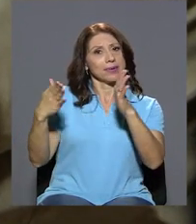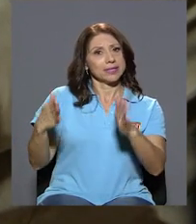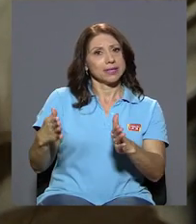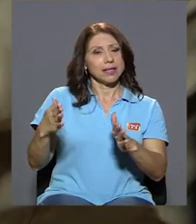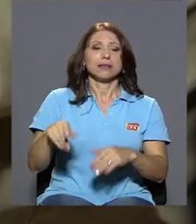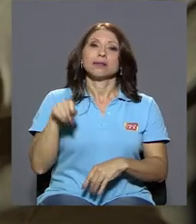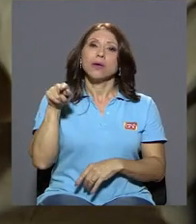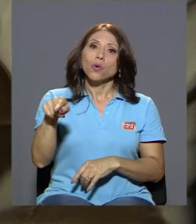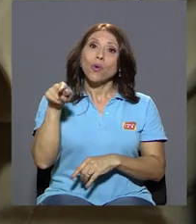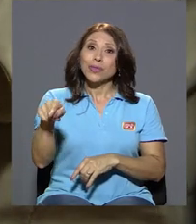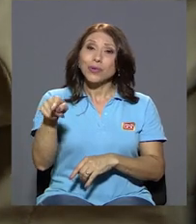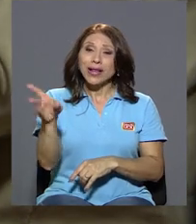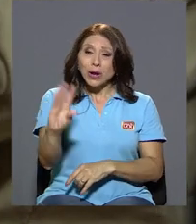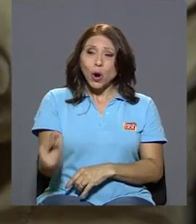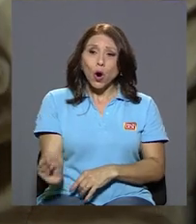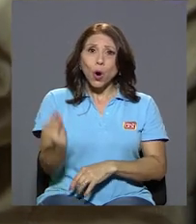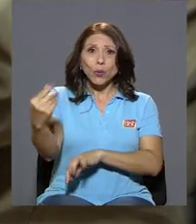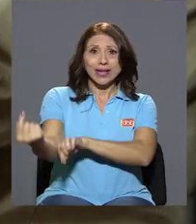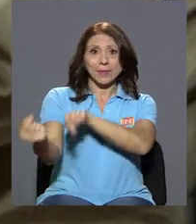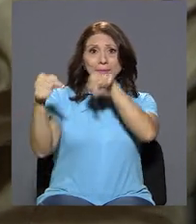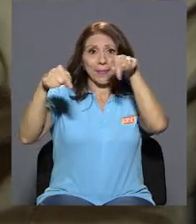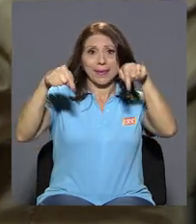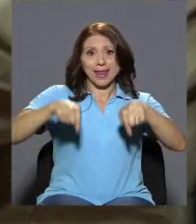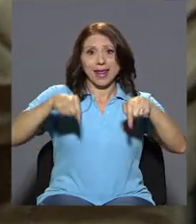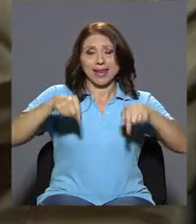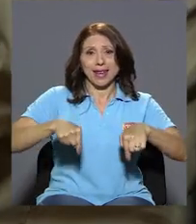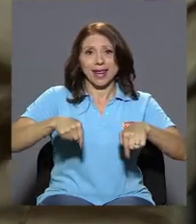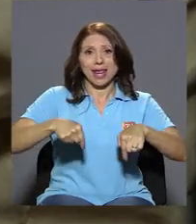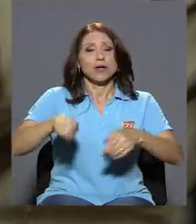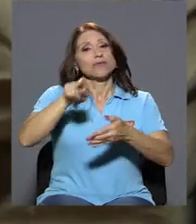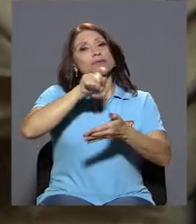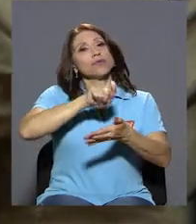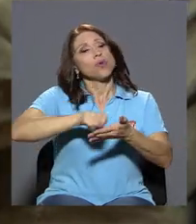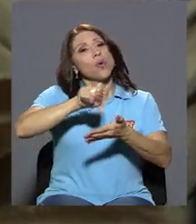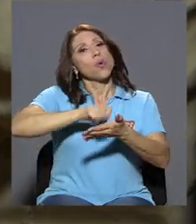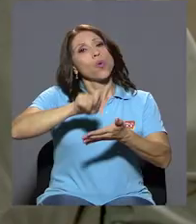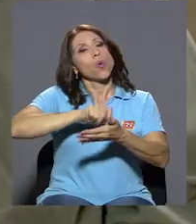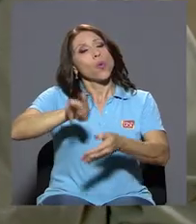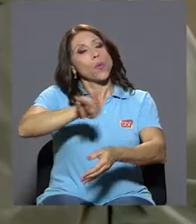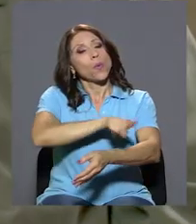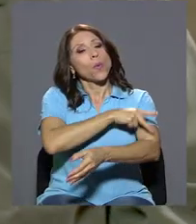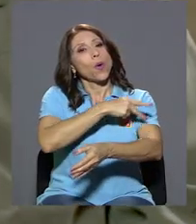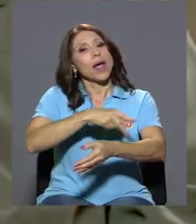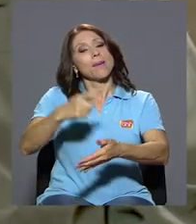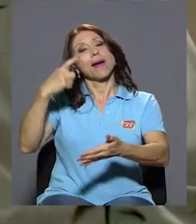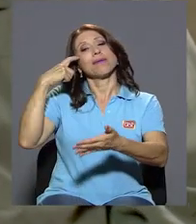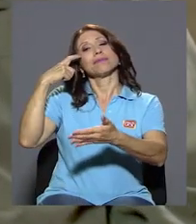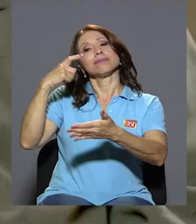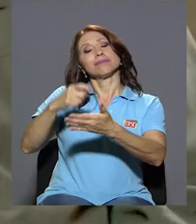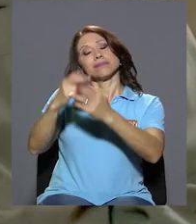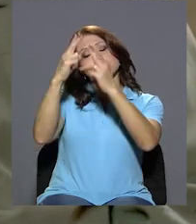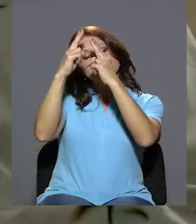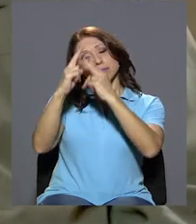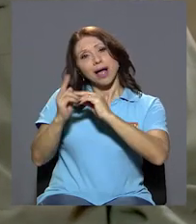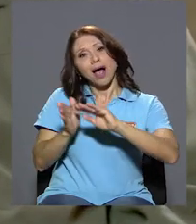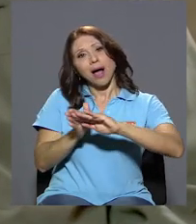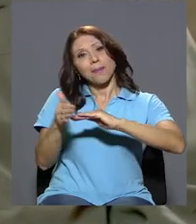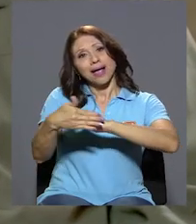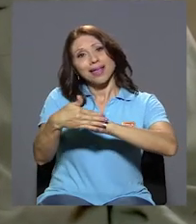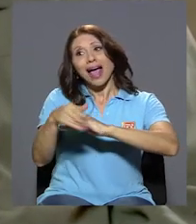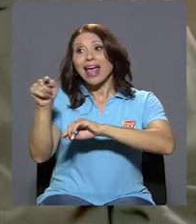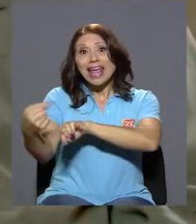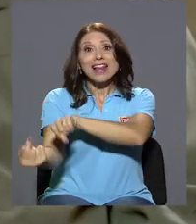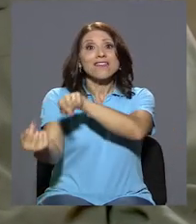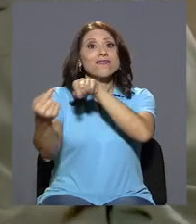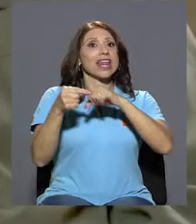porque cuando él viene jovencito tiene un poema dedicado a jamaica él viene